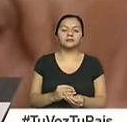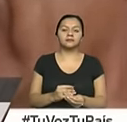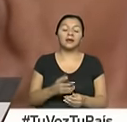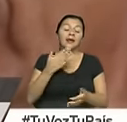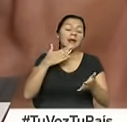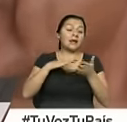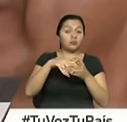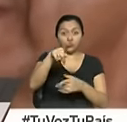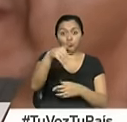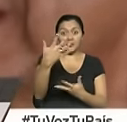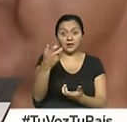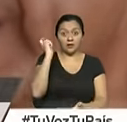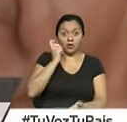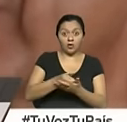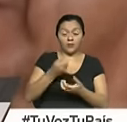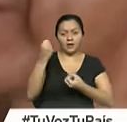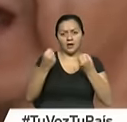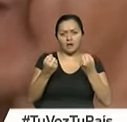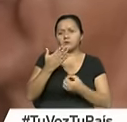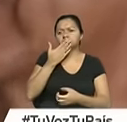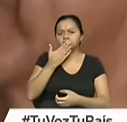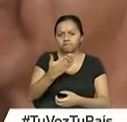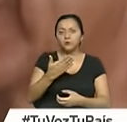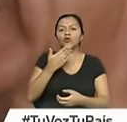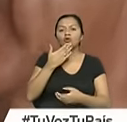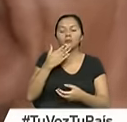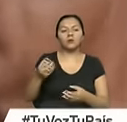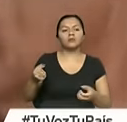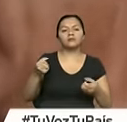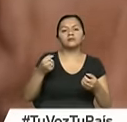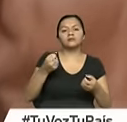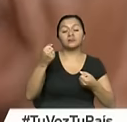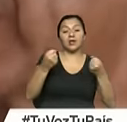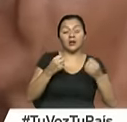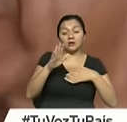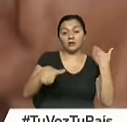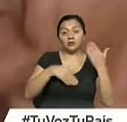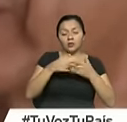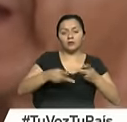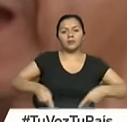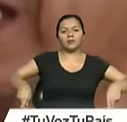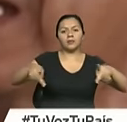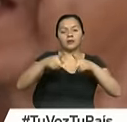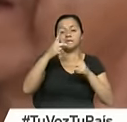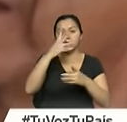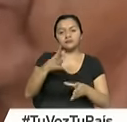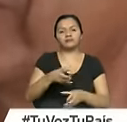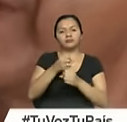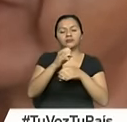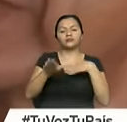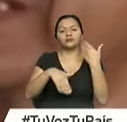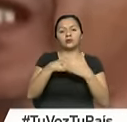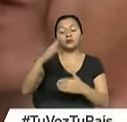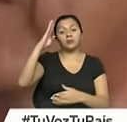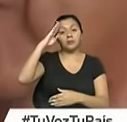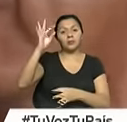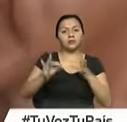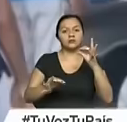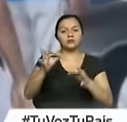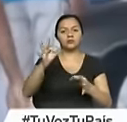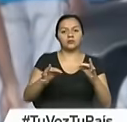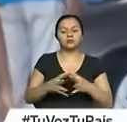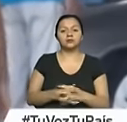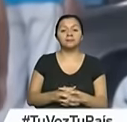comprar un vehículo, es bueno llevar el vehículo a los patios, si es posible, de la Policía Judicial,